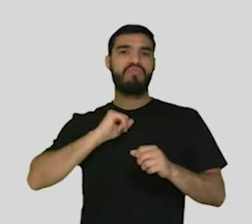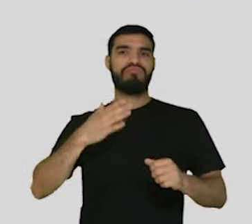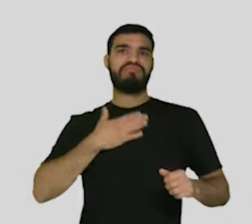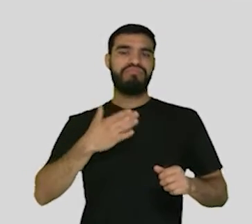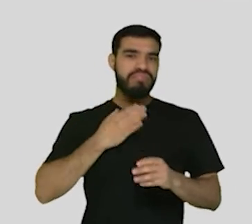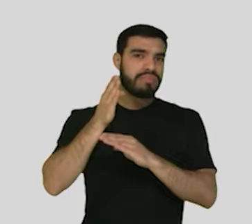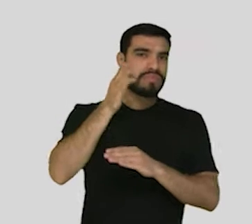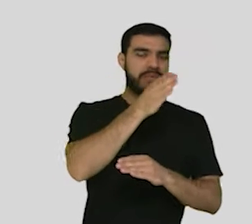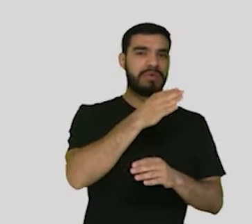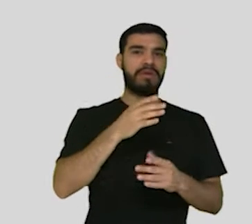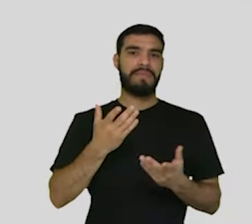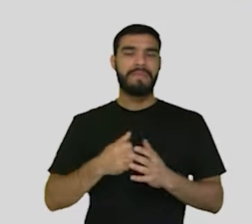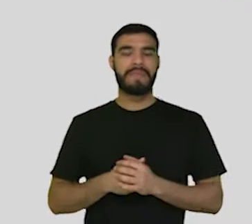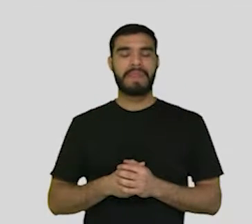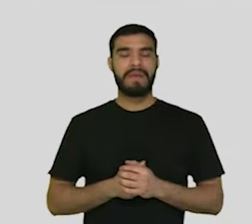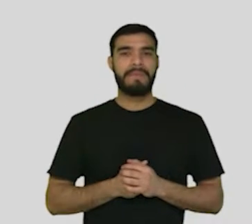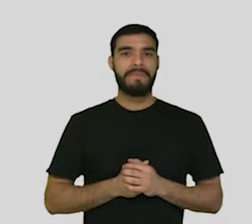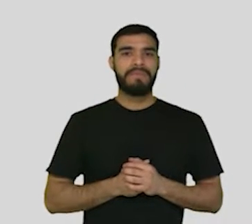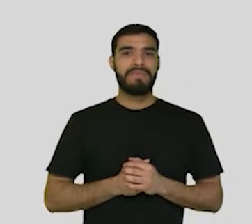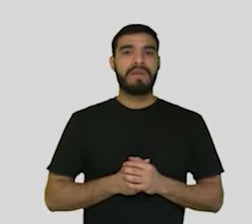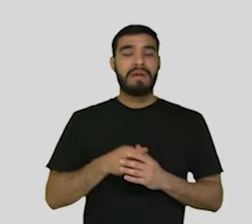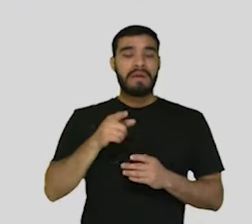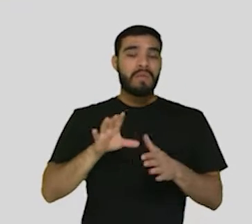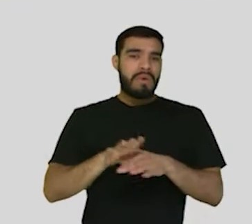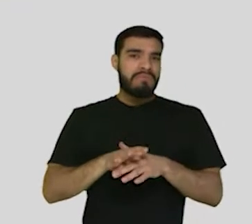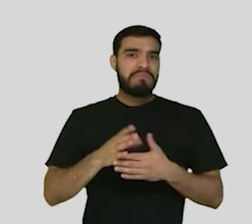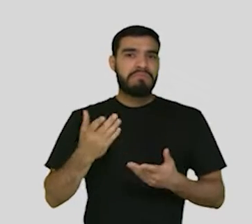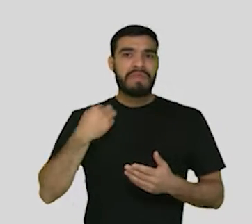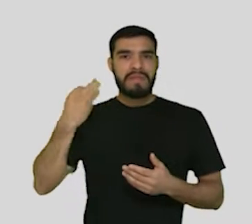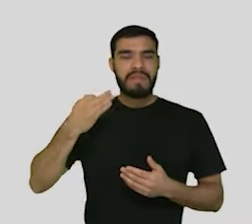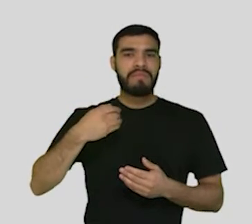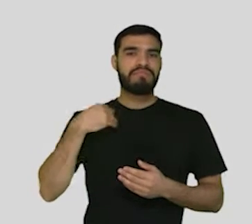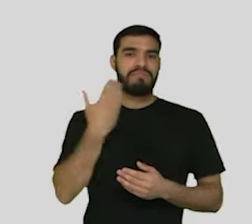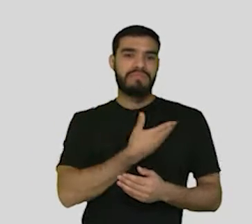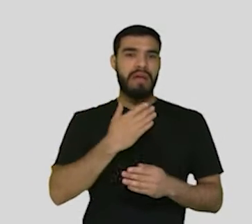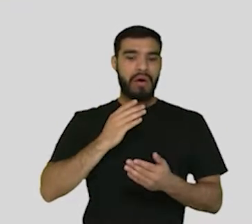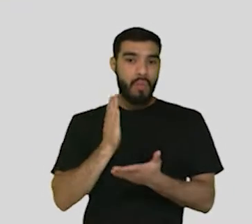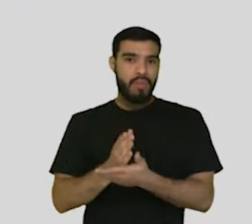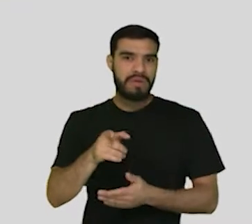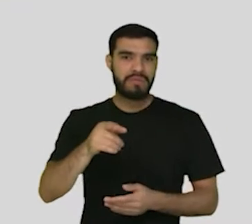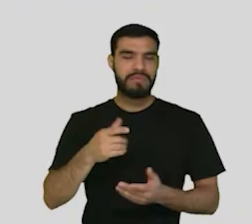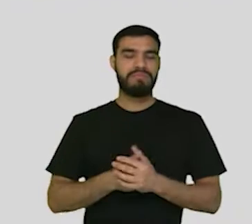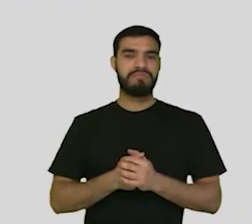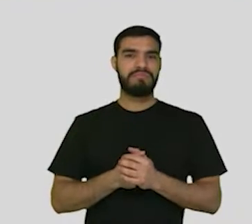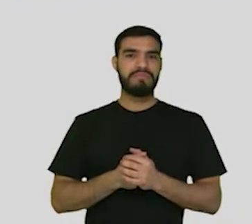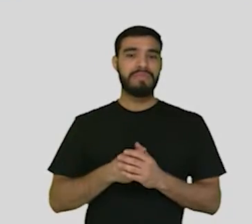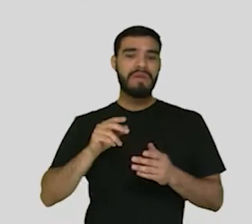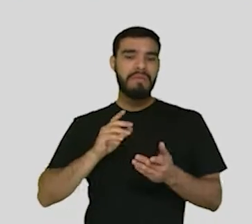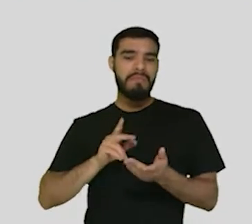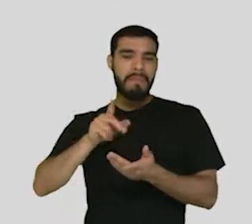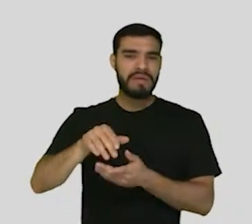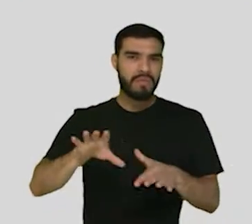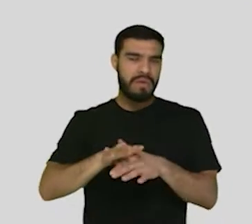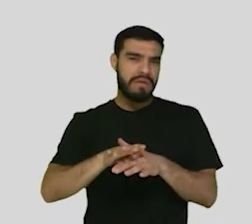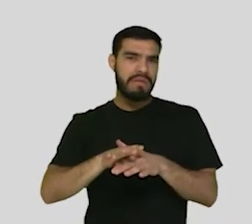ereje. Ha amu hu aite pe guaten via poningo pe ere litiga judicialmente. Ondo